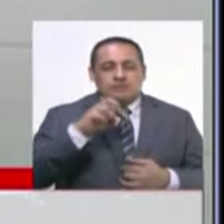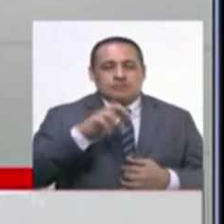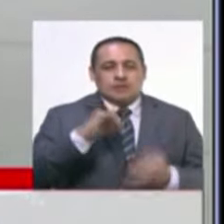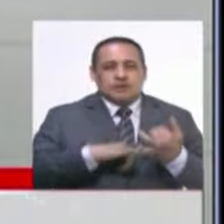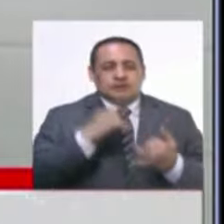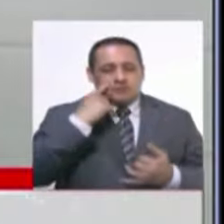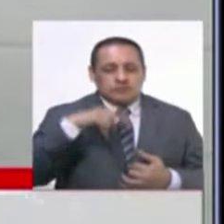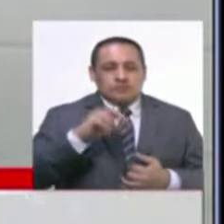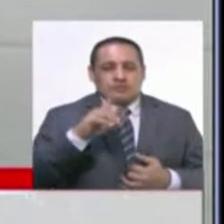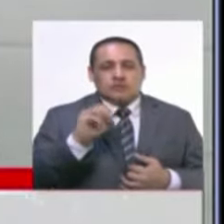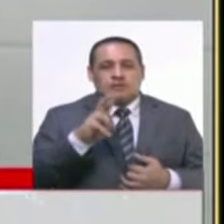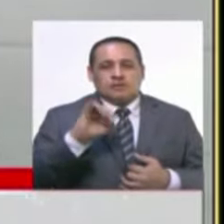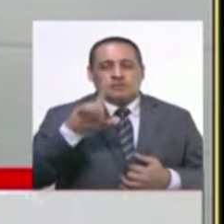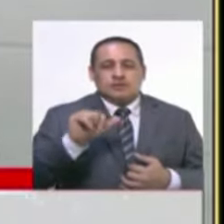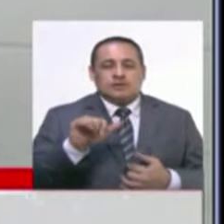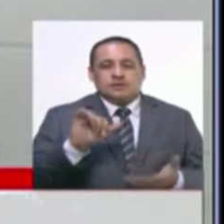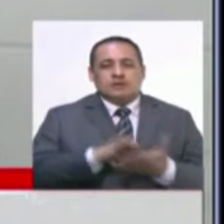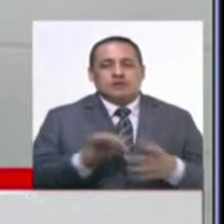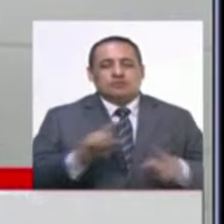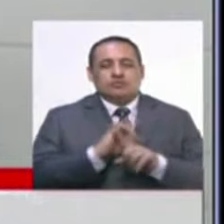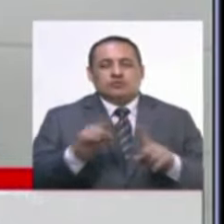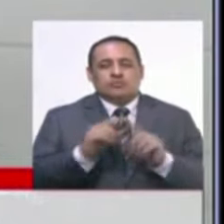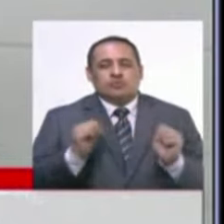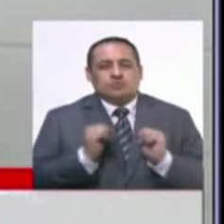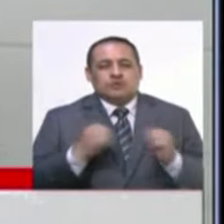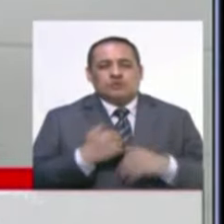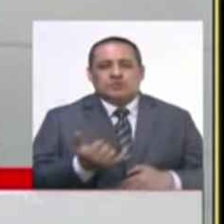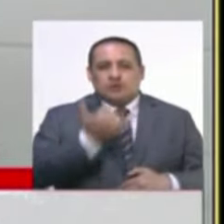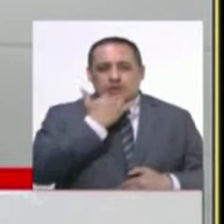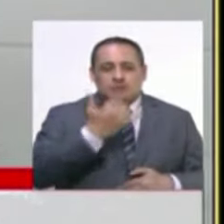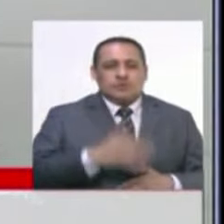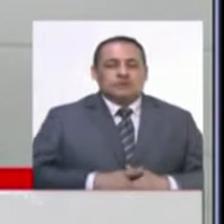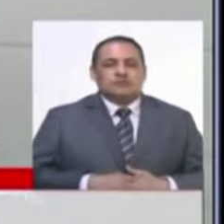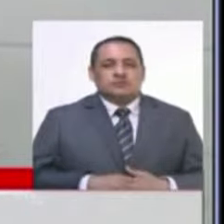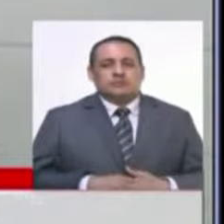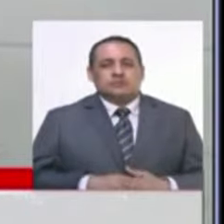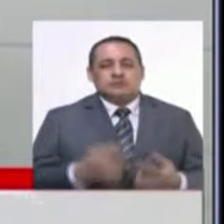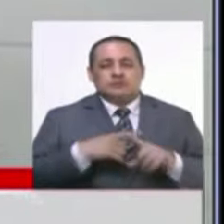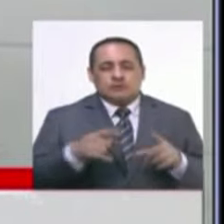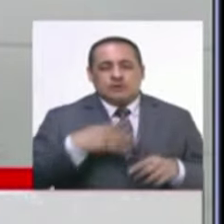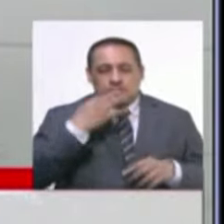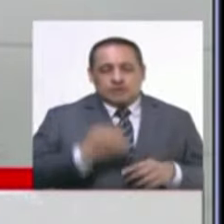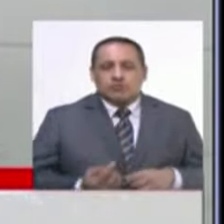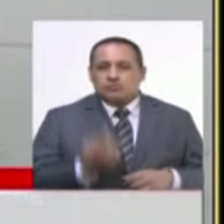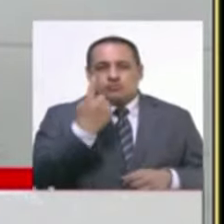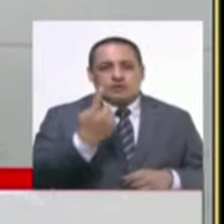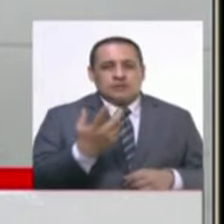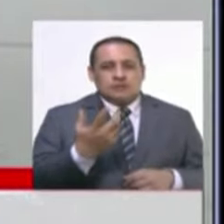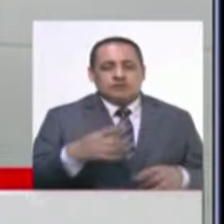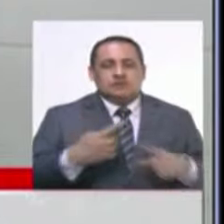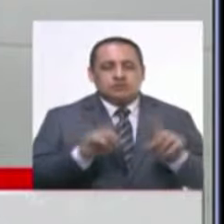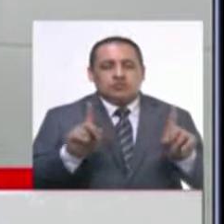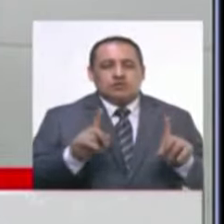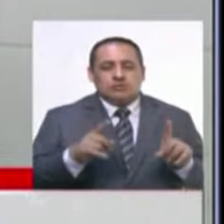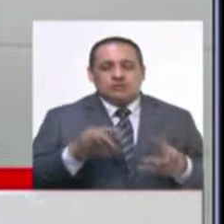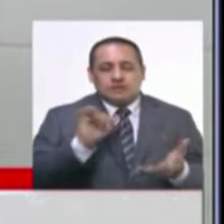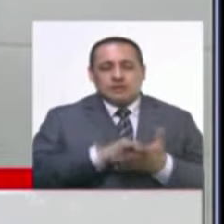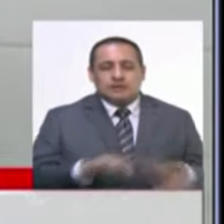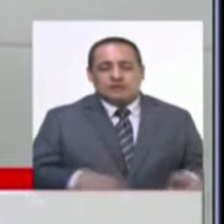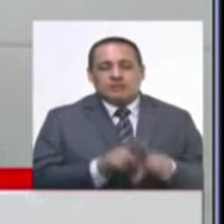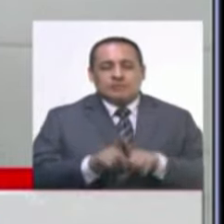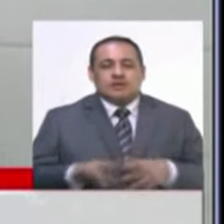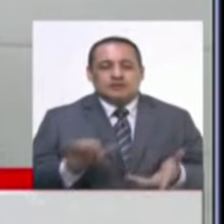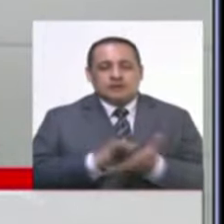Pasión Dávila, de que no es por temor a equivocarme, porque la verdad es única. Simplemente es